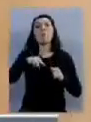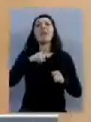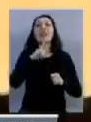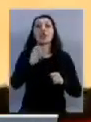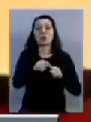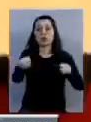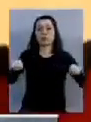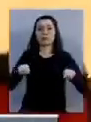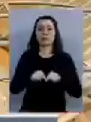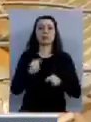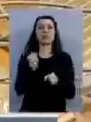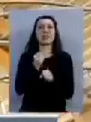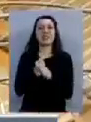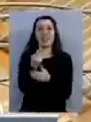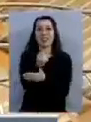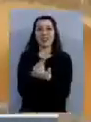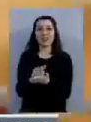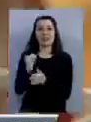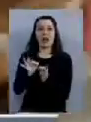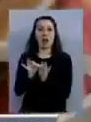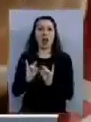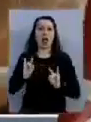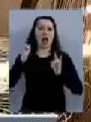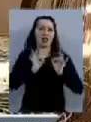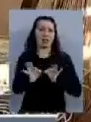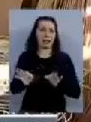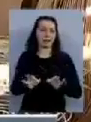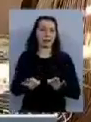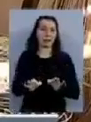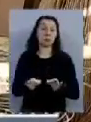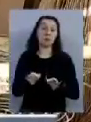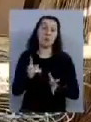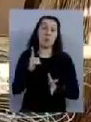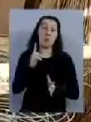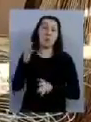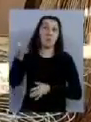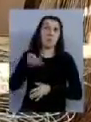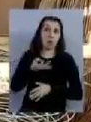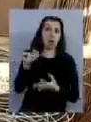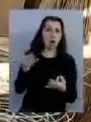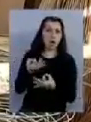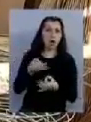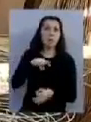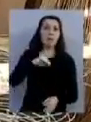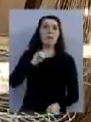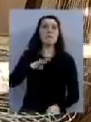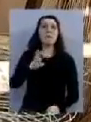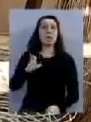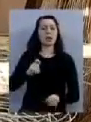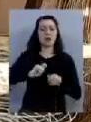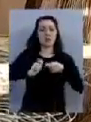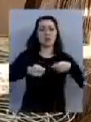Raúl trabaja con diseñadores y arquitectos. Me abrieron la mente y también me explicaron que el mimbre daba mucho más. Es una